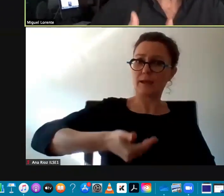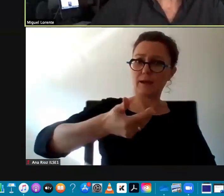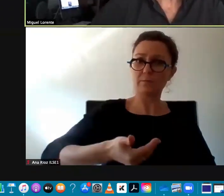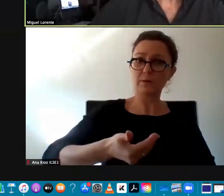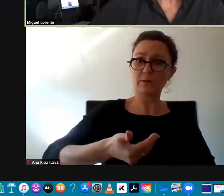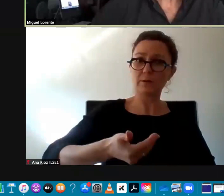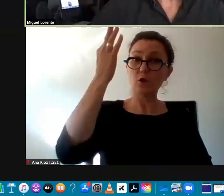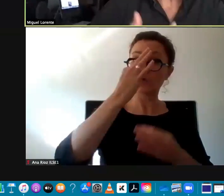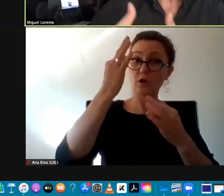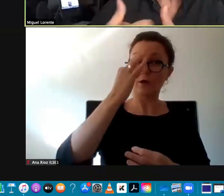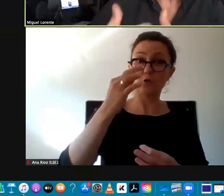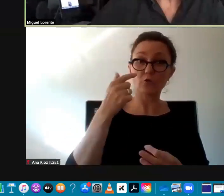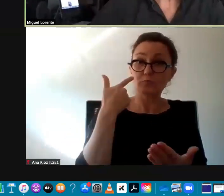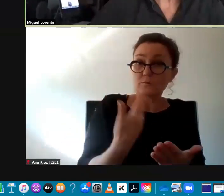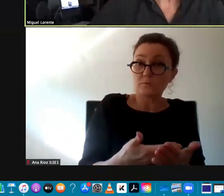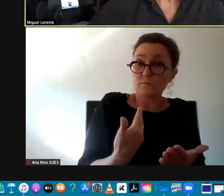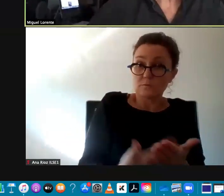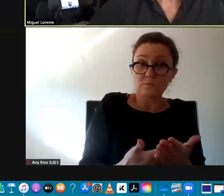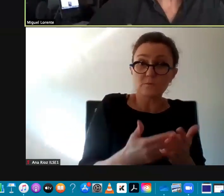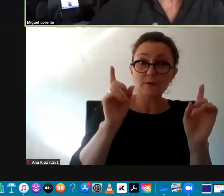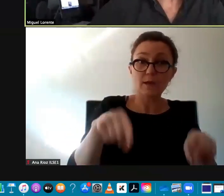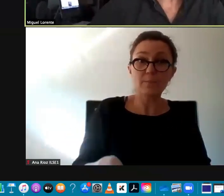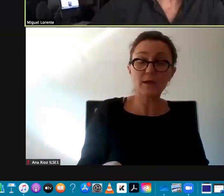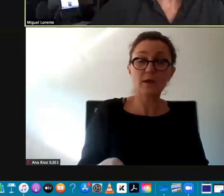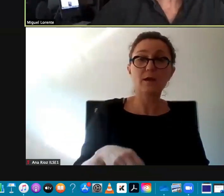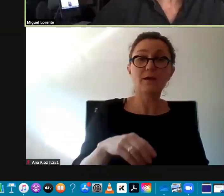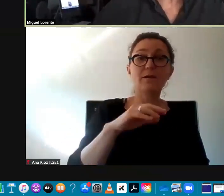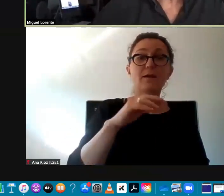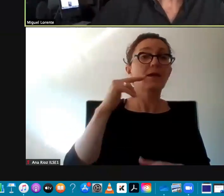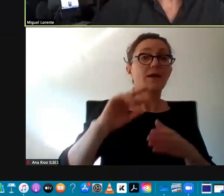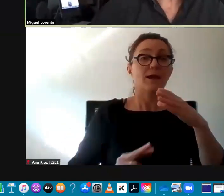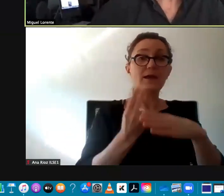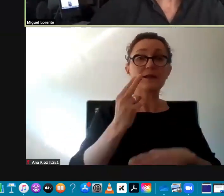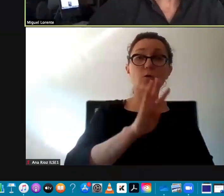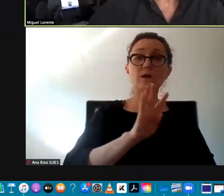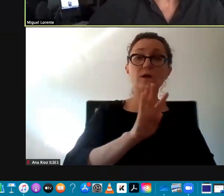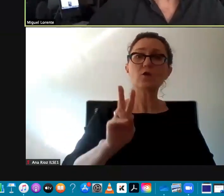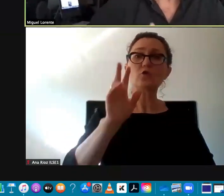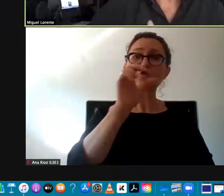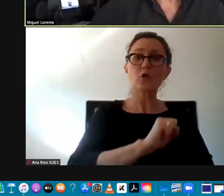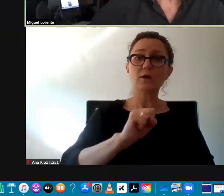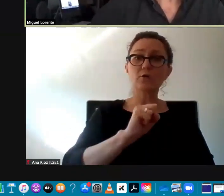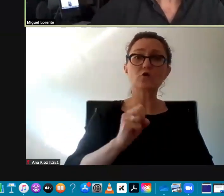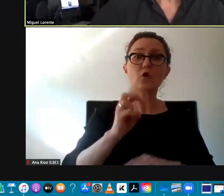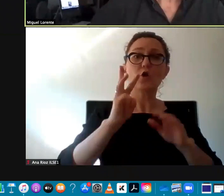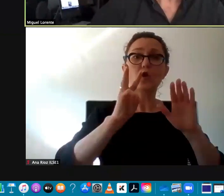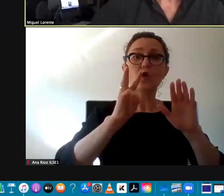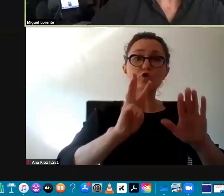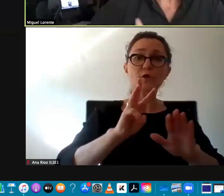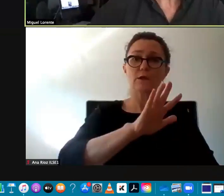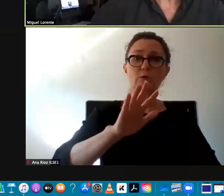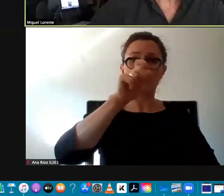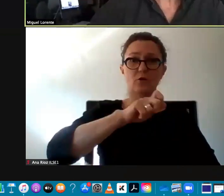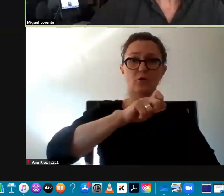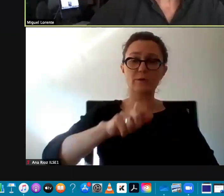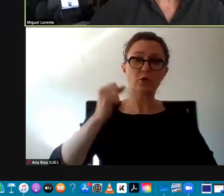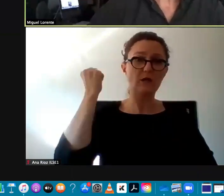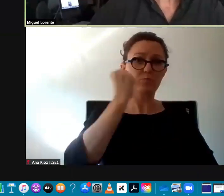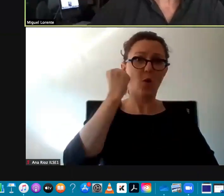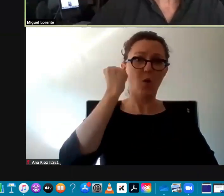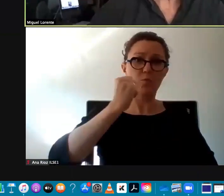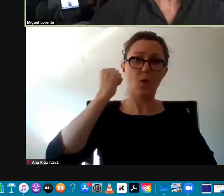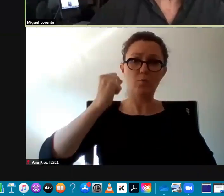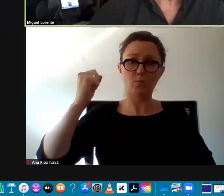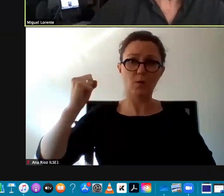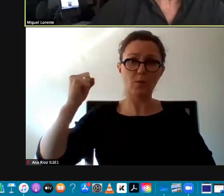objetivos. ETA en 42 años asesinó o ha asesinado a 855 personas. Y se sigue viendo como un problema